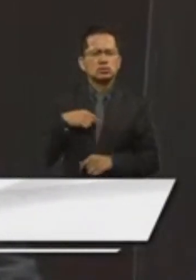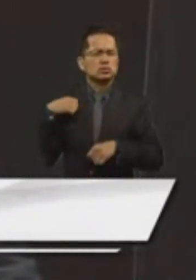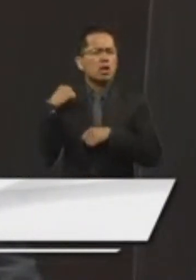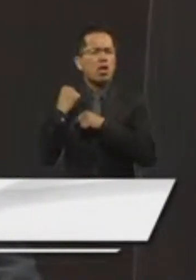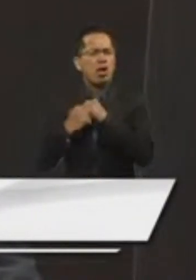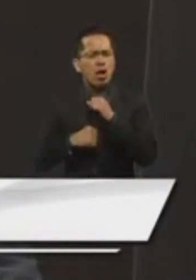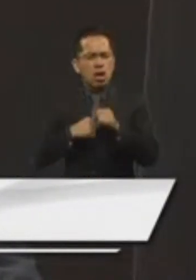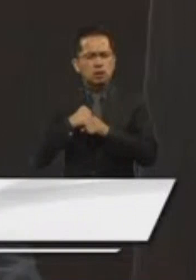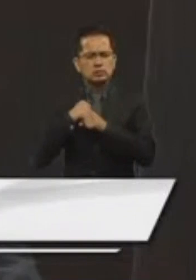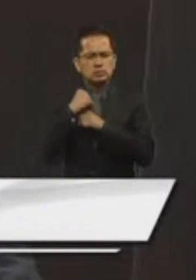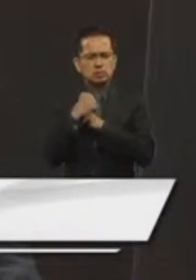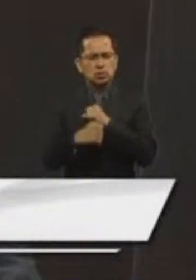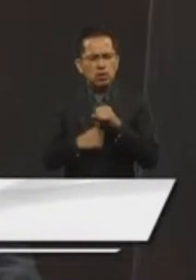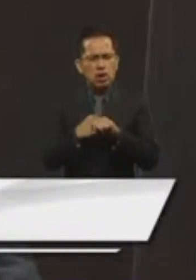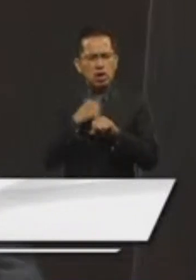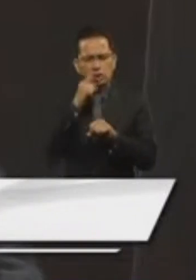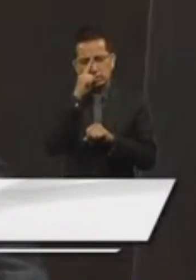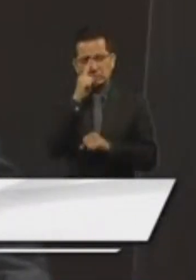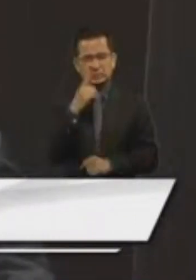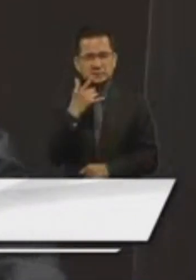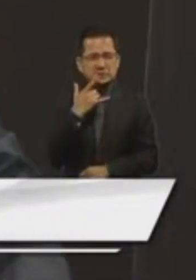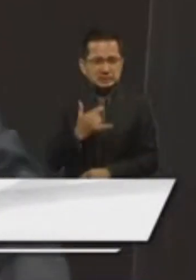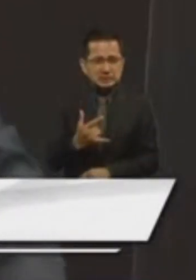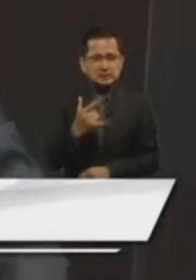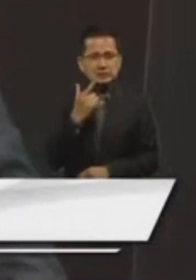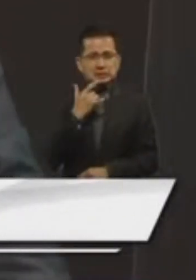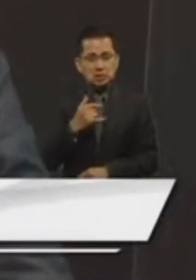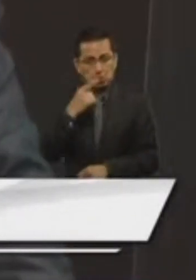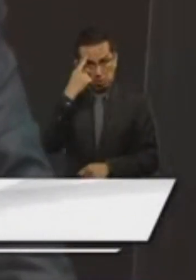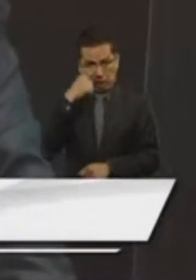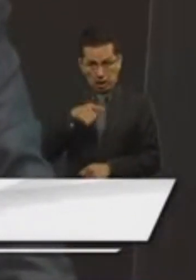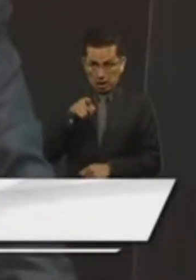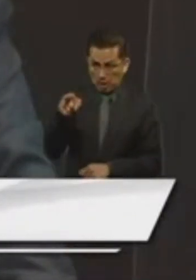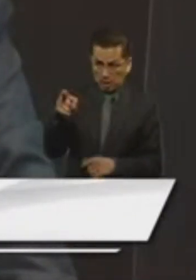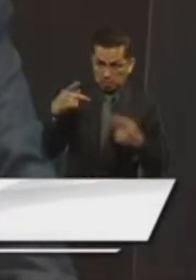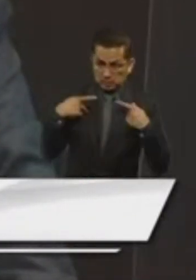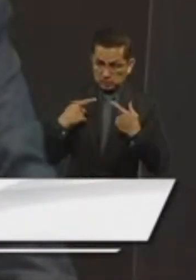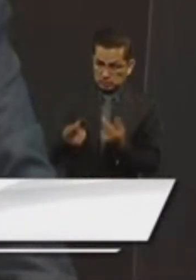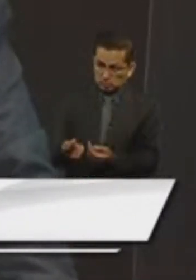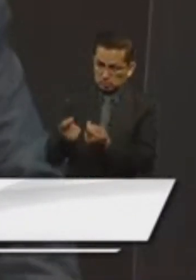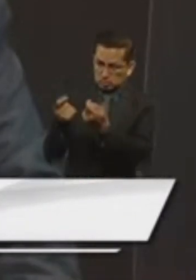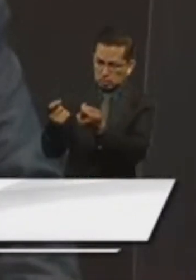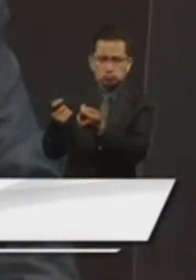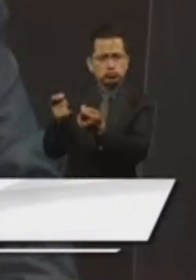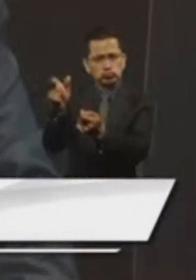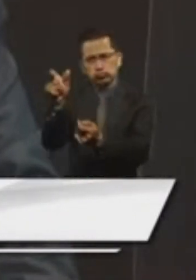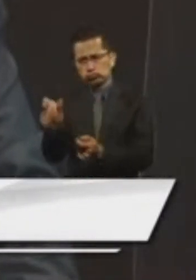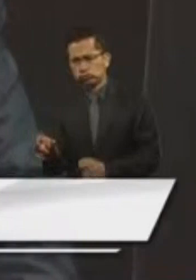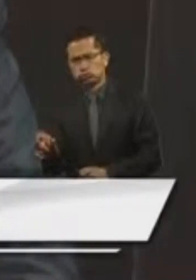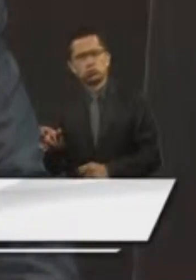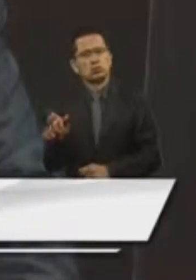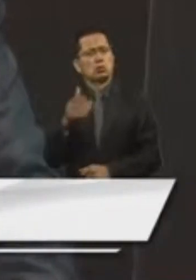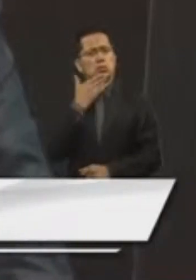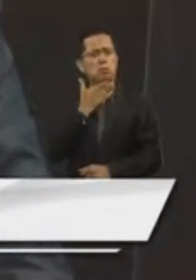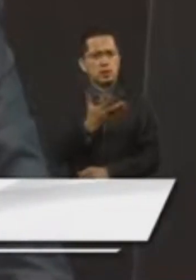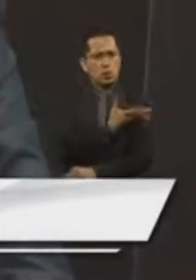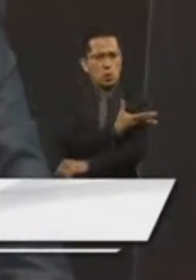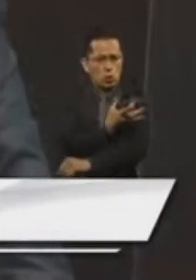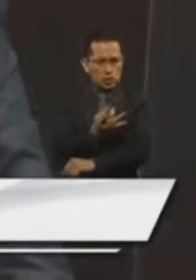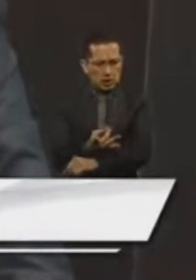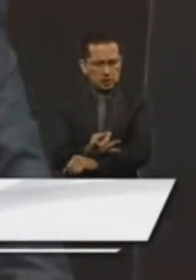honesto, sobrio, austero, sensible. Hoy lo